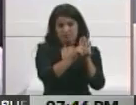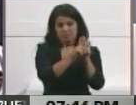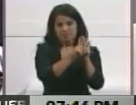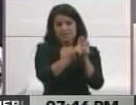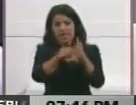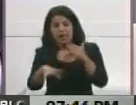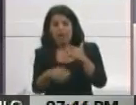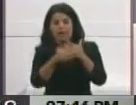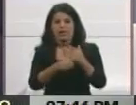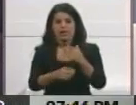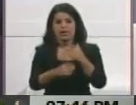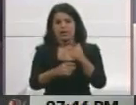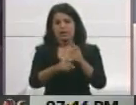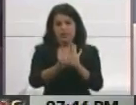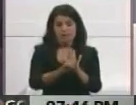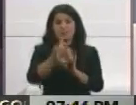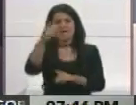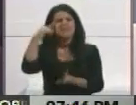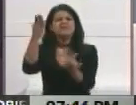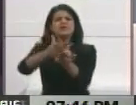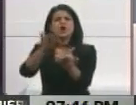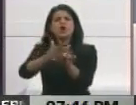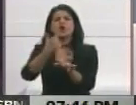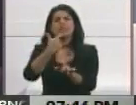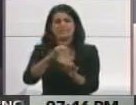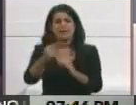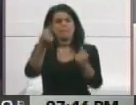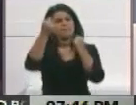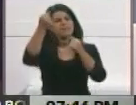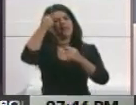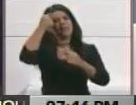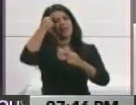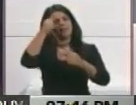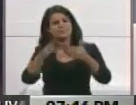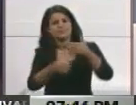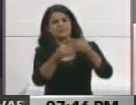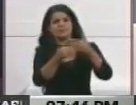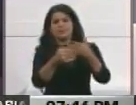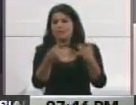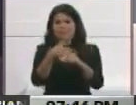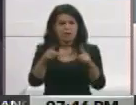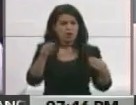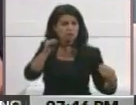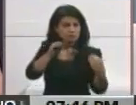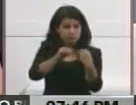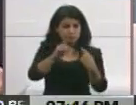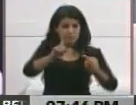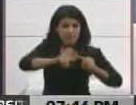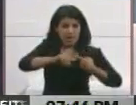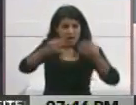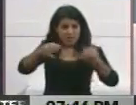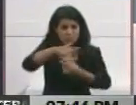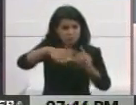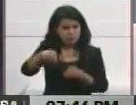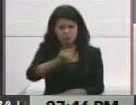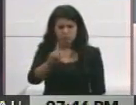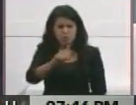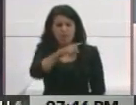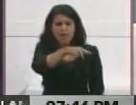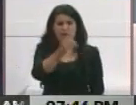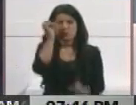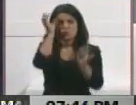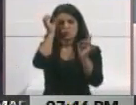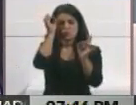mentalidades oníricas Es decir descontextualizadas de la realidad fantasiosas y por